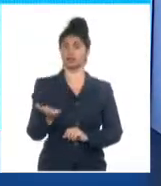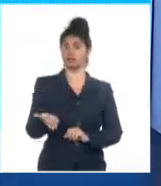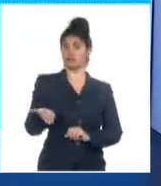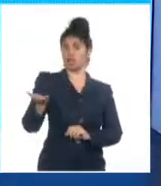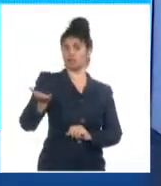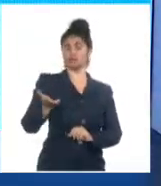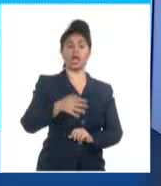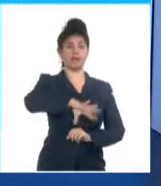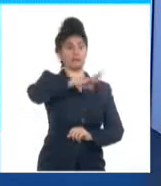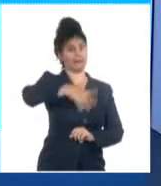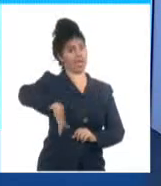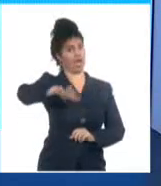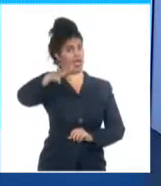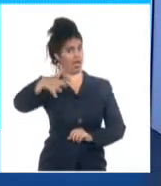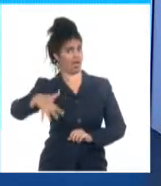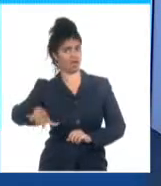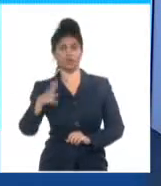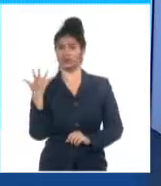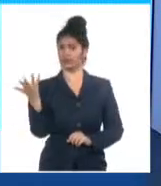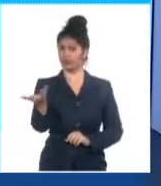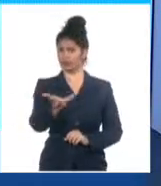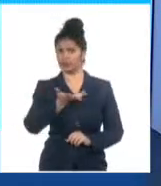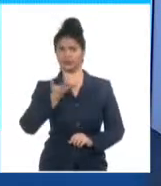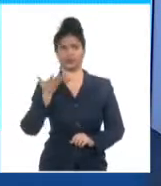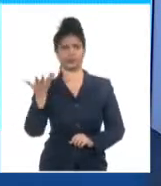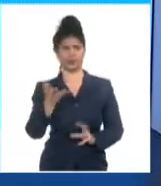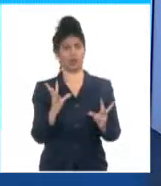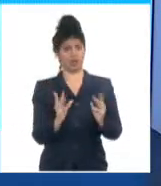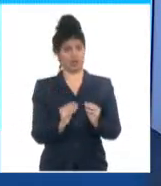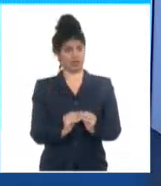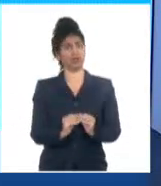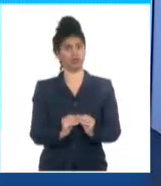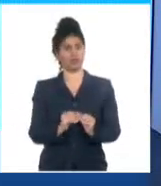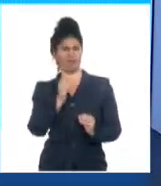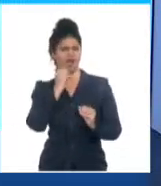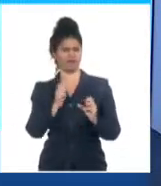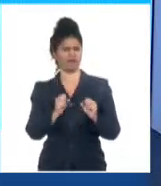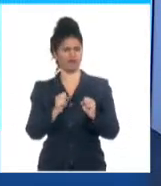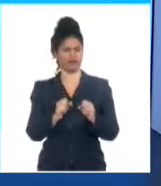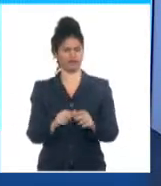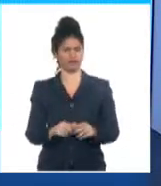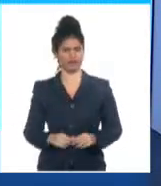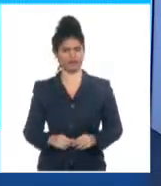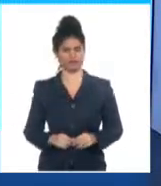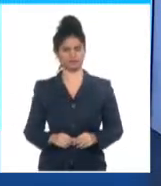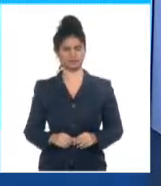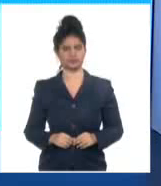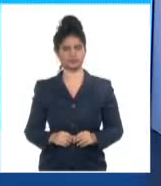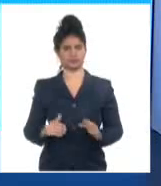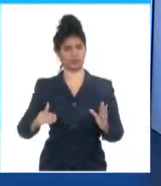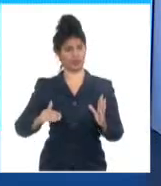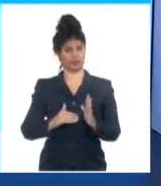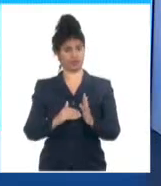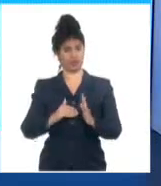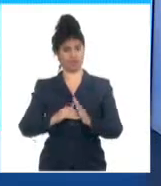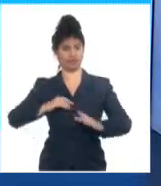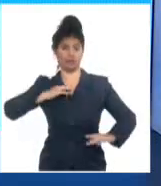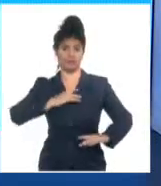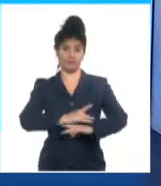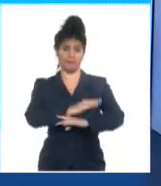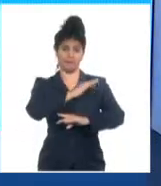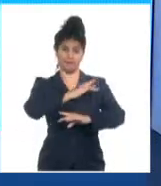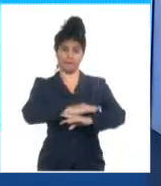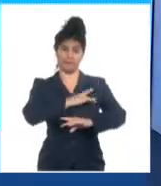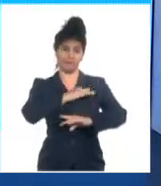zonas de la costa norte. Por eso hay oleaje precisamente en todo el litoral norte que ahora por la tarde puede incrementarse a marejada, sobre todo en el norte